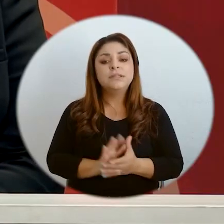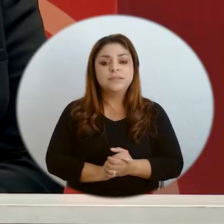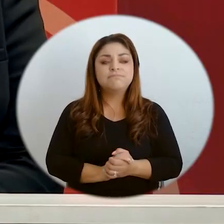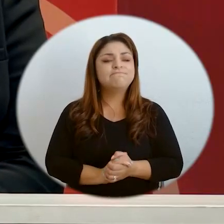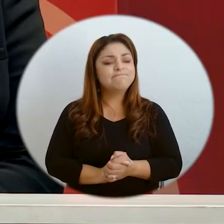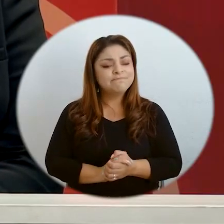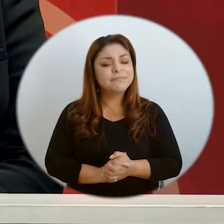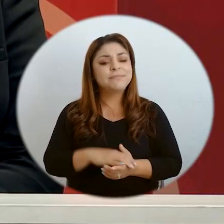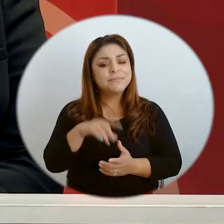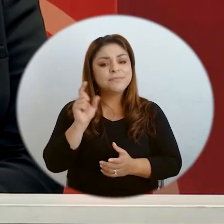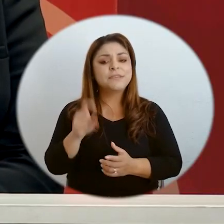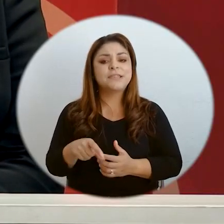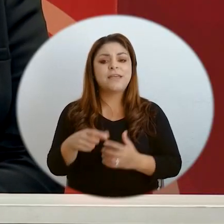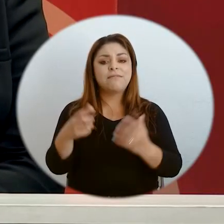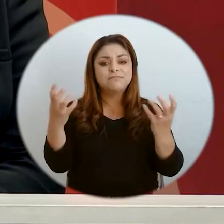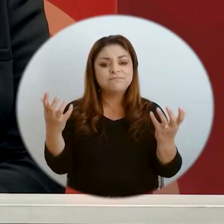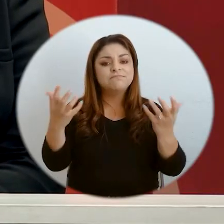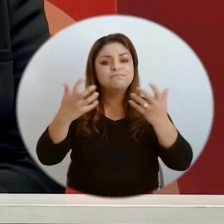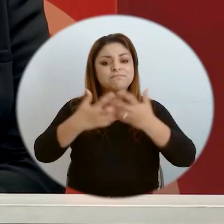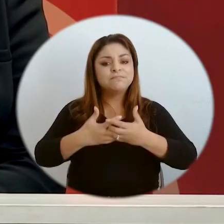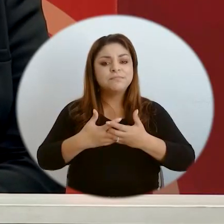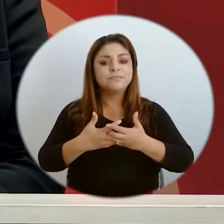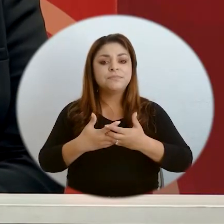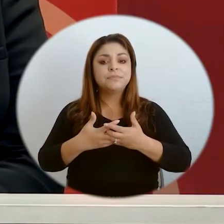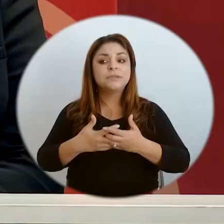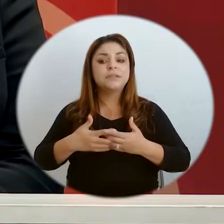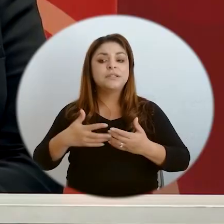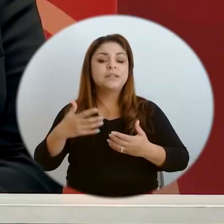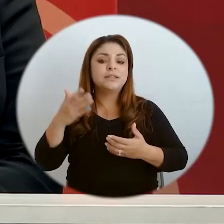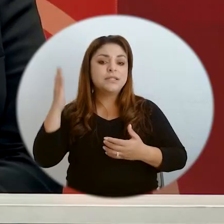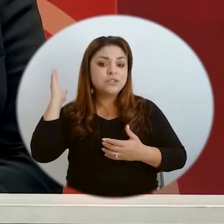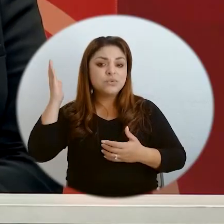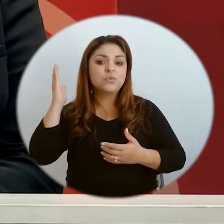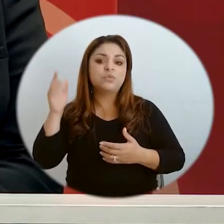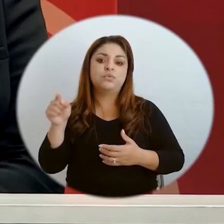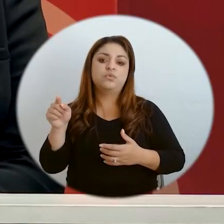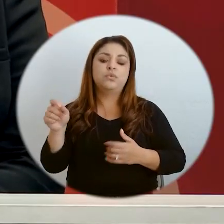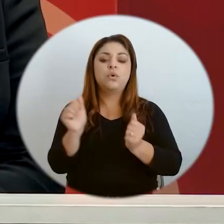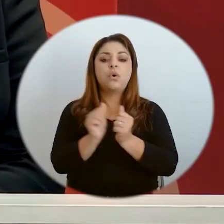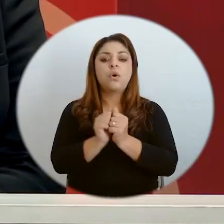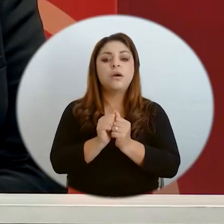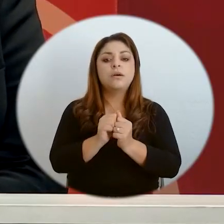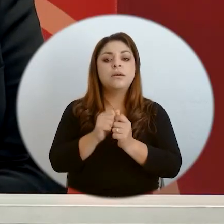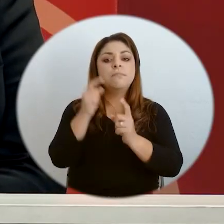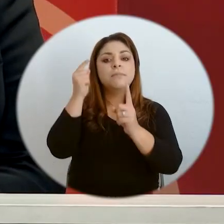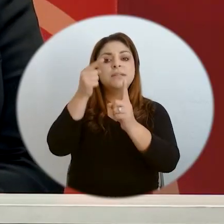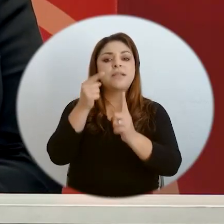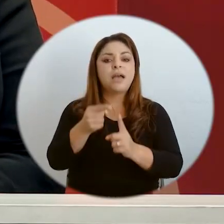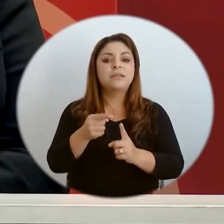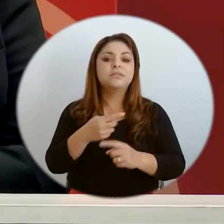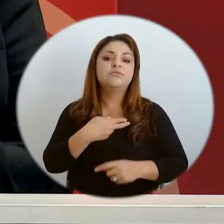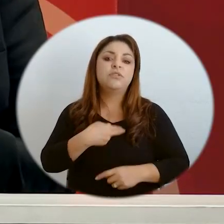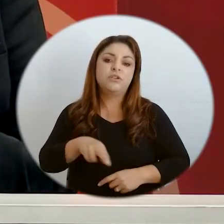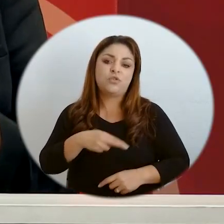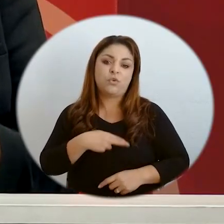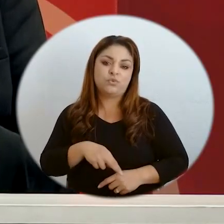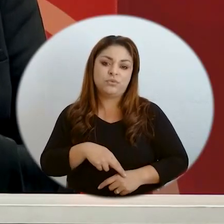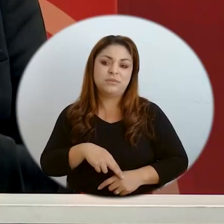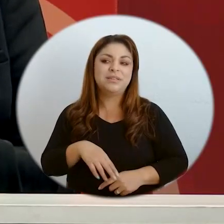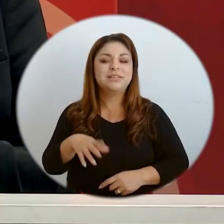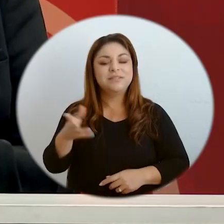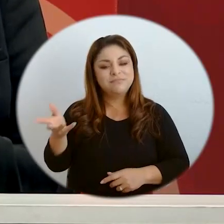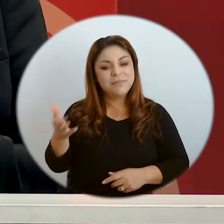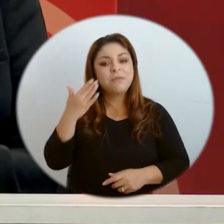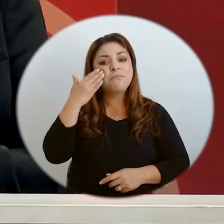esa vinculación con los discursos que están sostenidos en mensajes religiosos, porque lo que hacen